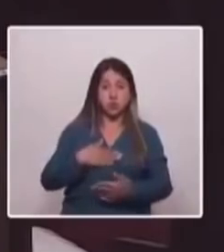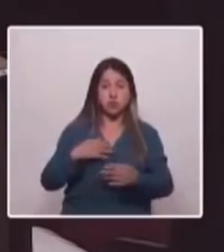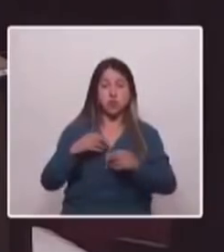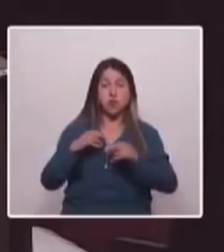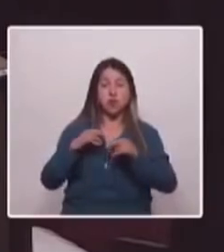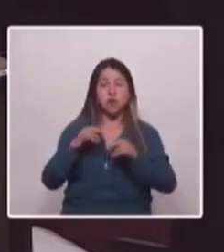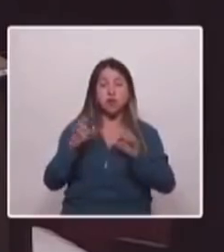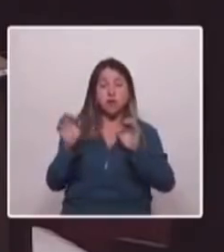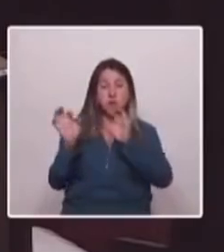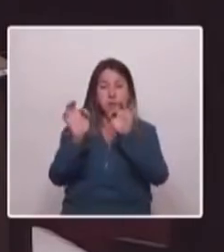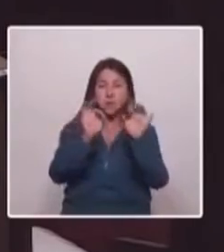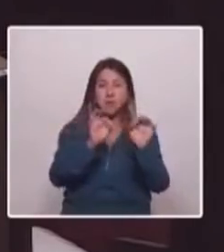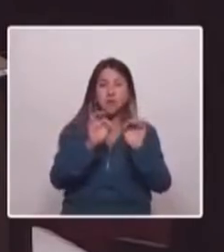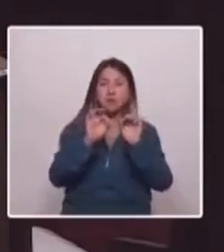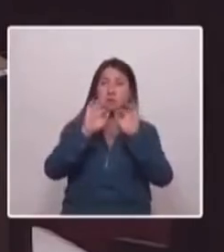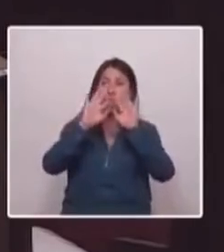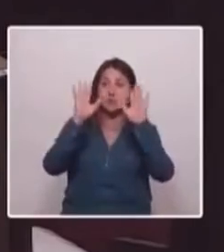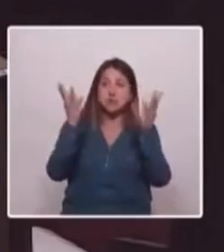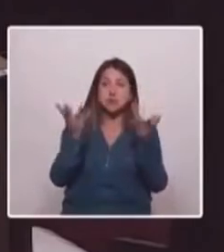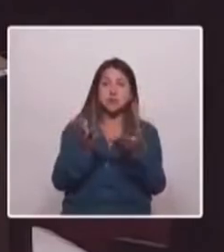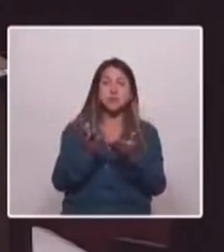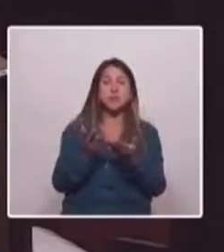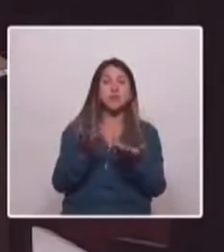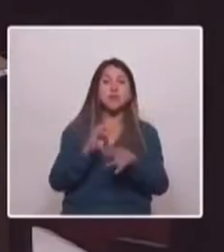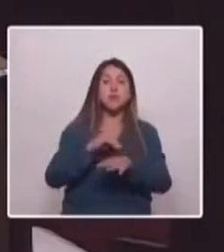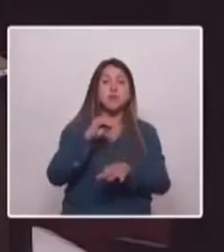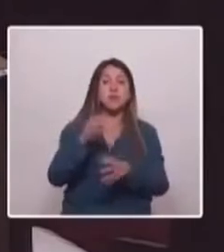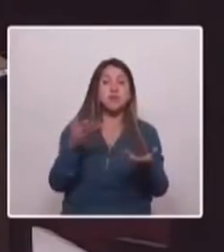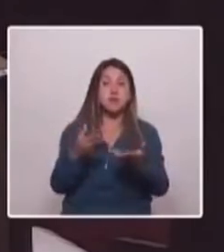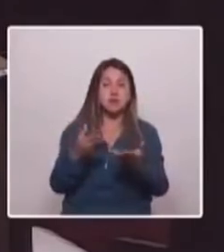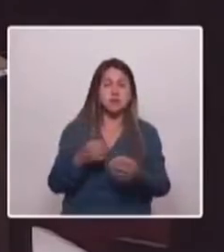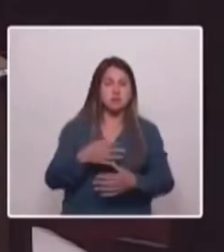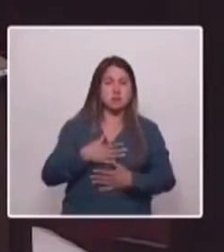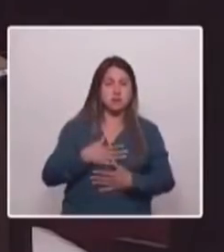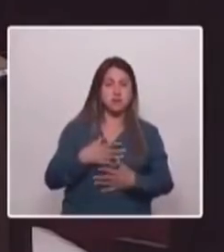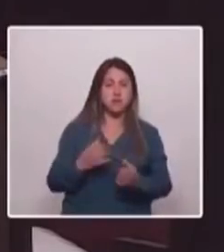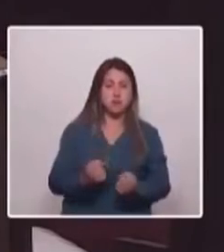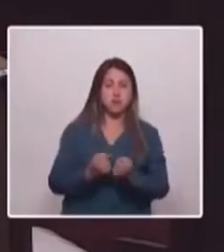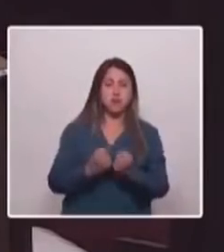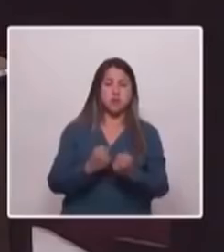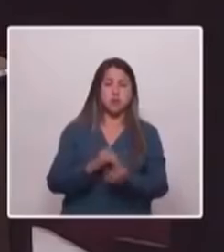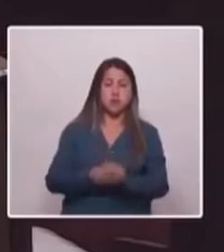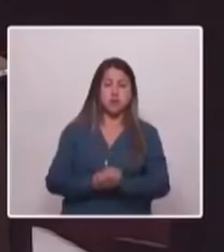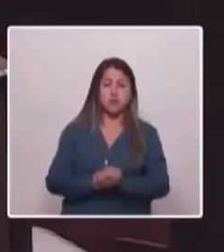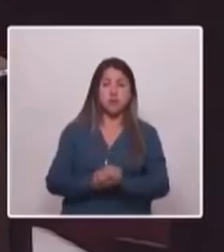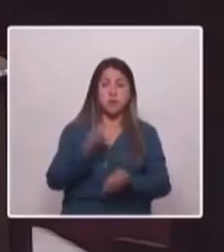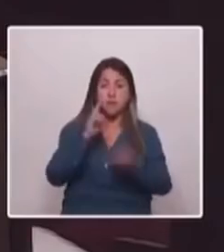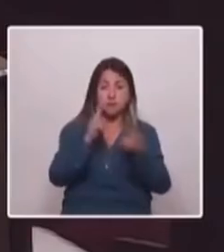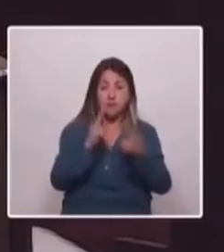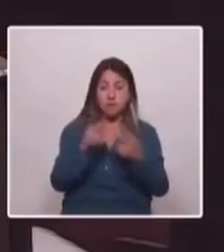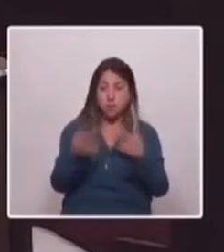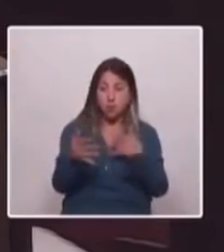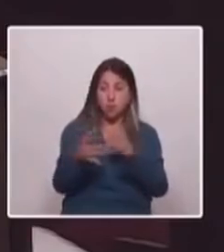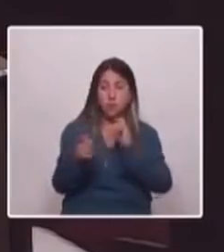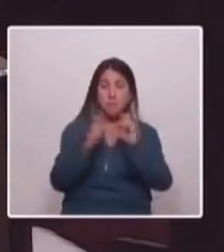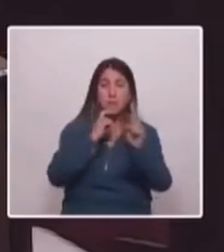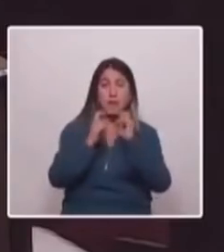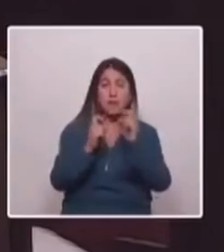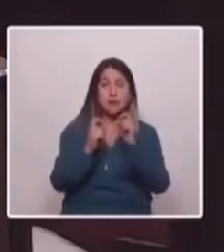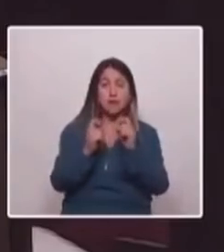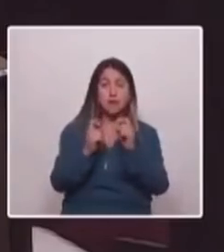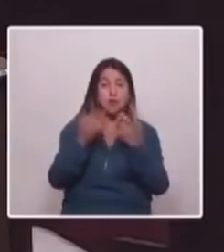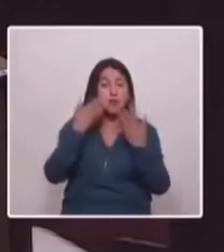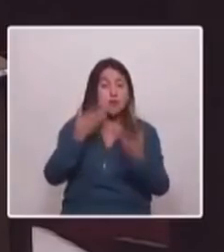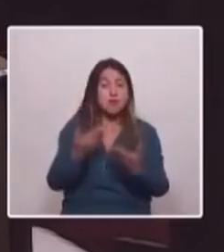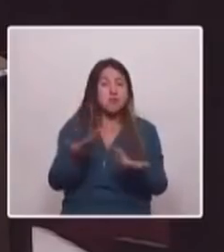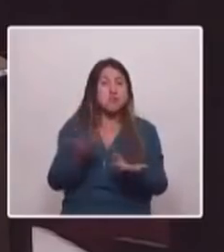tenía que renunciar y que ahora creen que no. Pero sí hemos visto que el tema ya comienza a enfriarse un poco, al menos acá en la